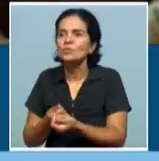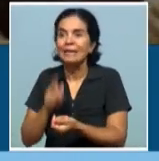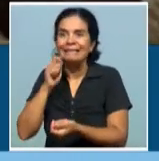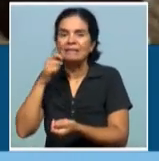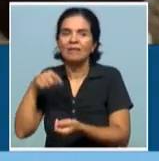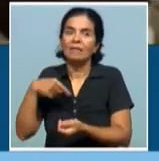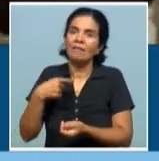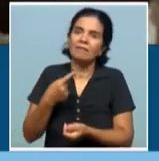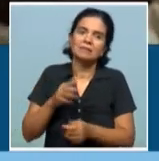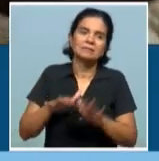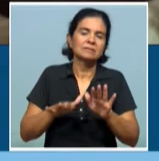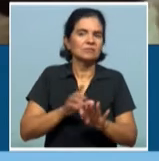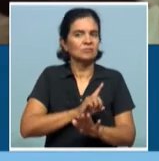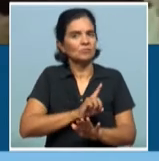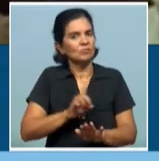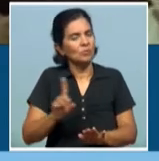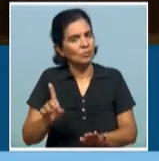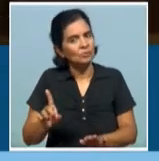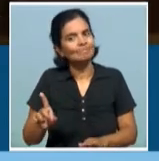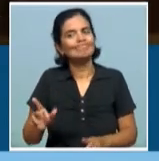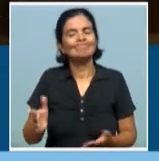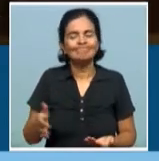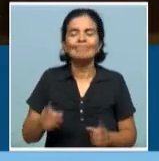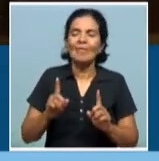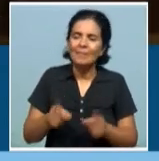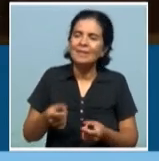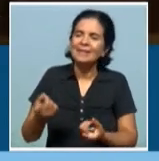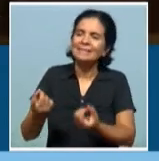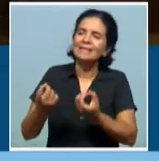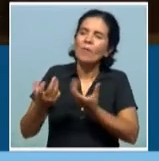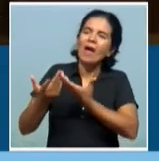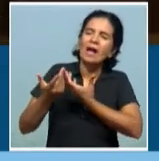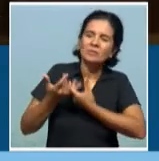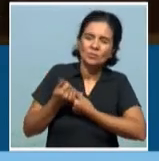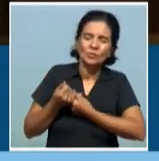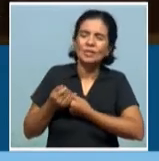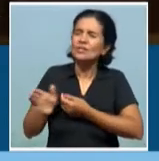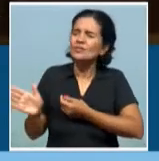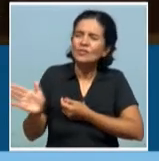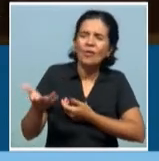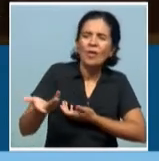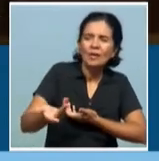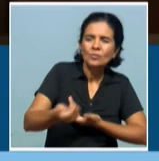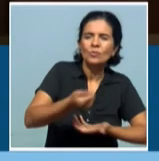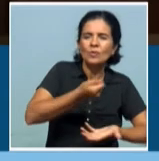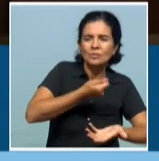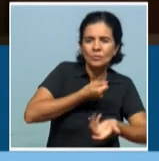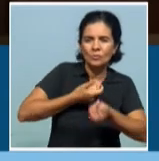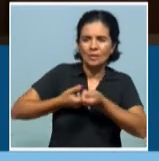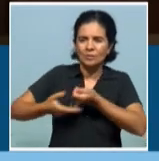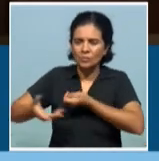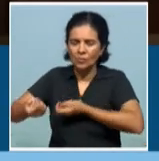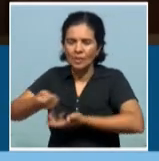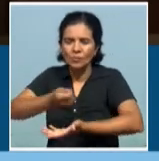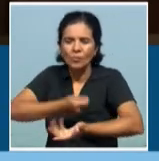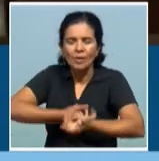maravillosas. Necesitamos también que nos ayuden. Ayudémonos entre todos, ayudémonos